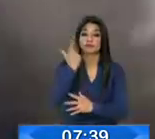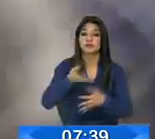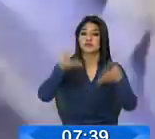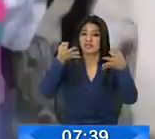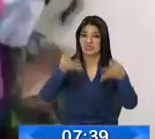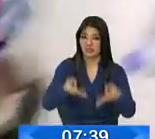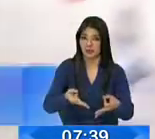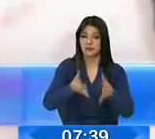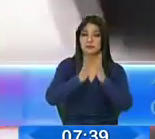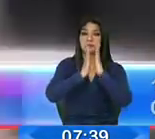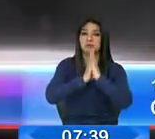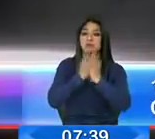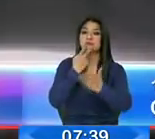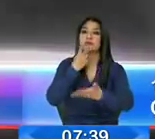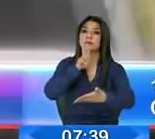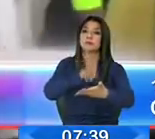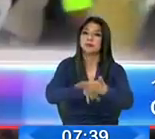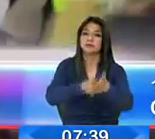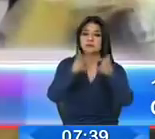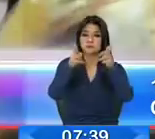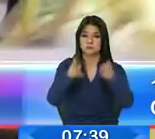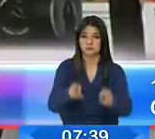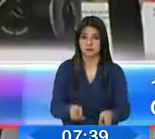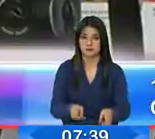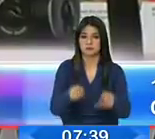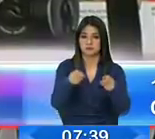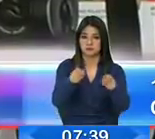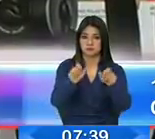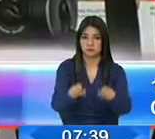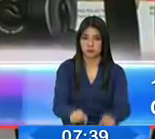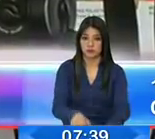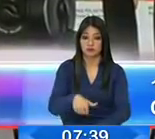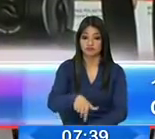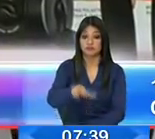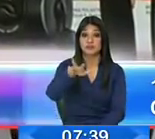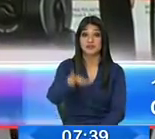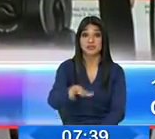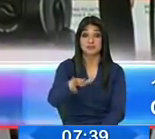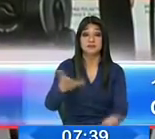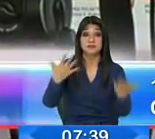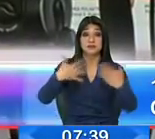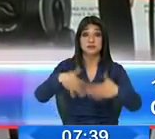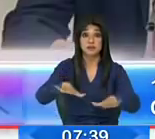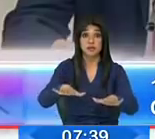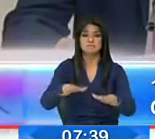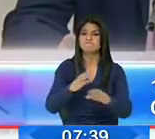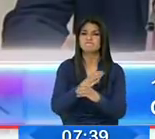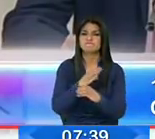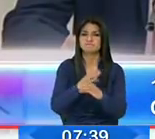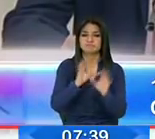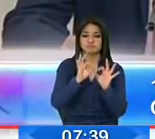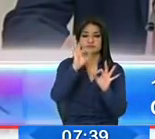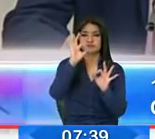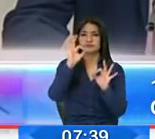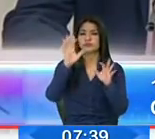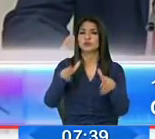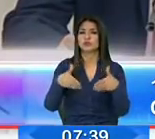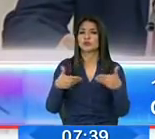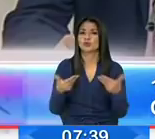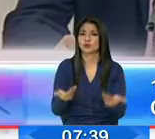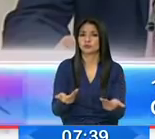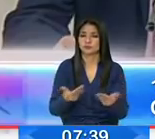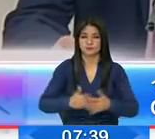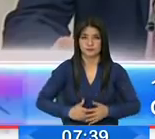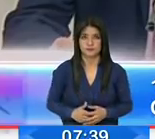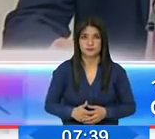para solicitar una visa humanitaria. A 3 meses de su vigencia, las cifras grafican cómo está el